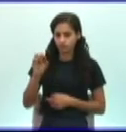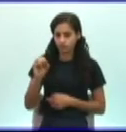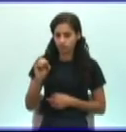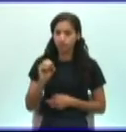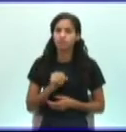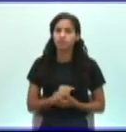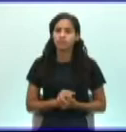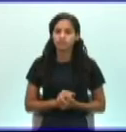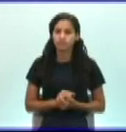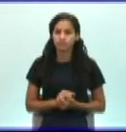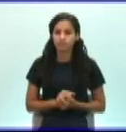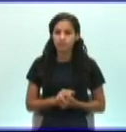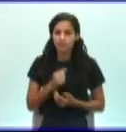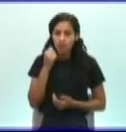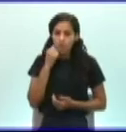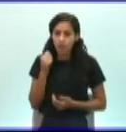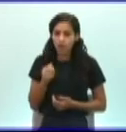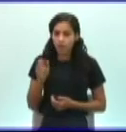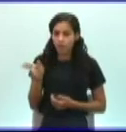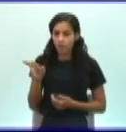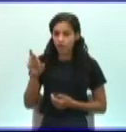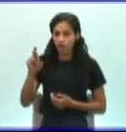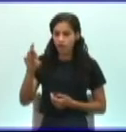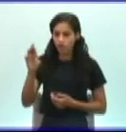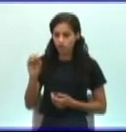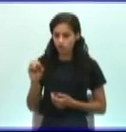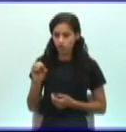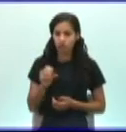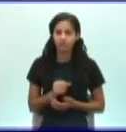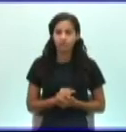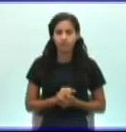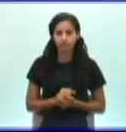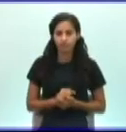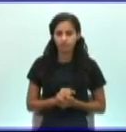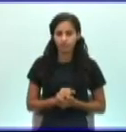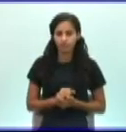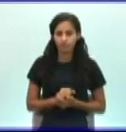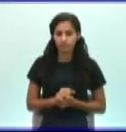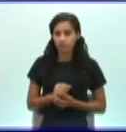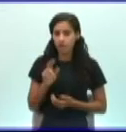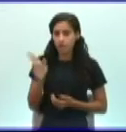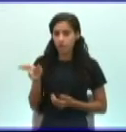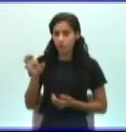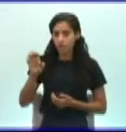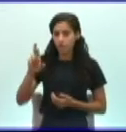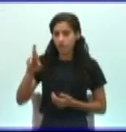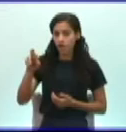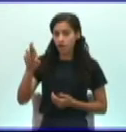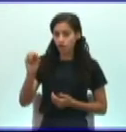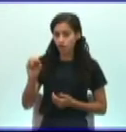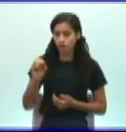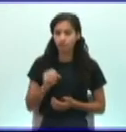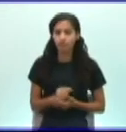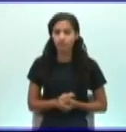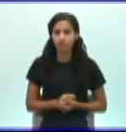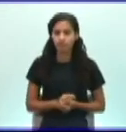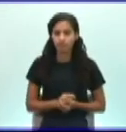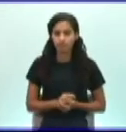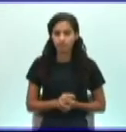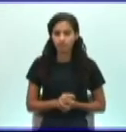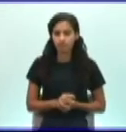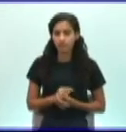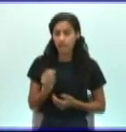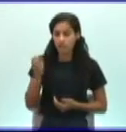perro. Más rápido, perro. Más rápido, perro.